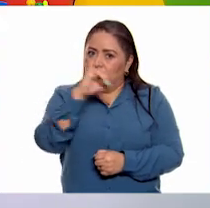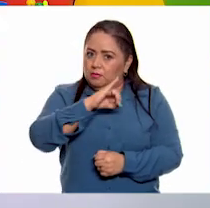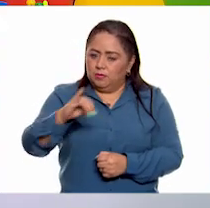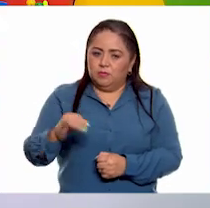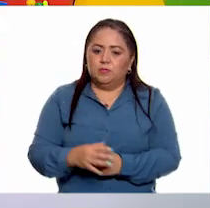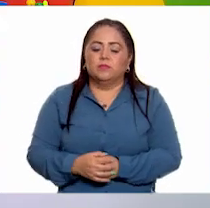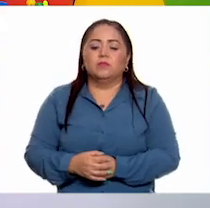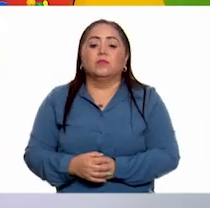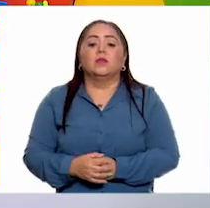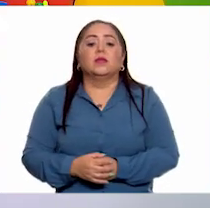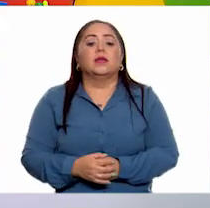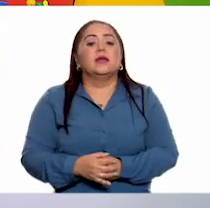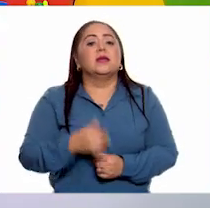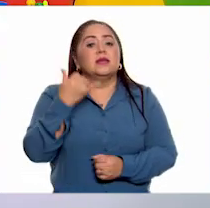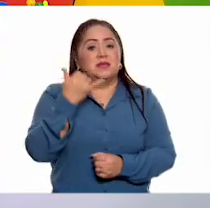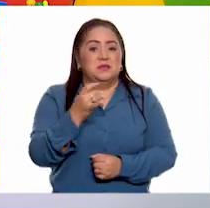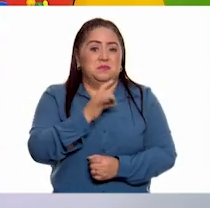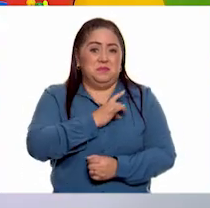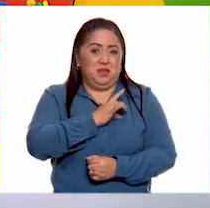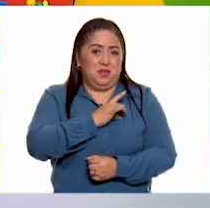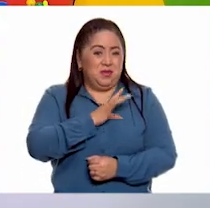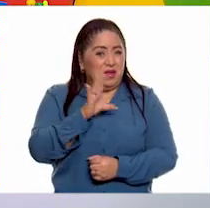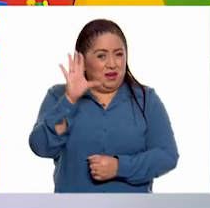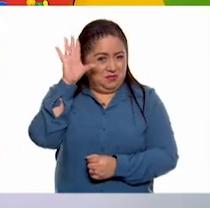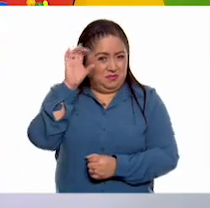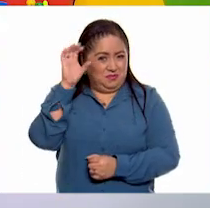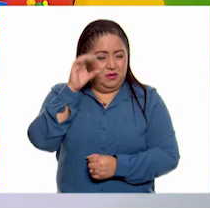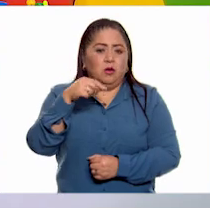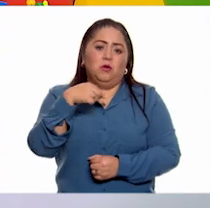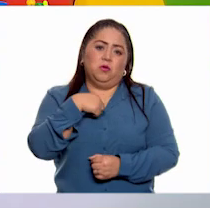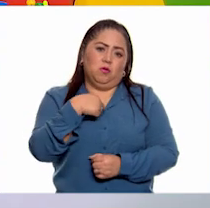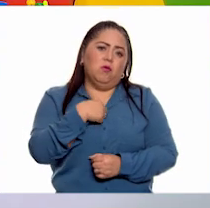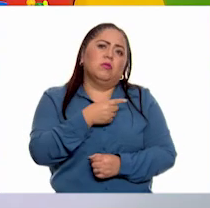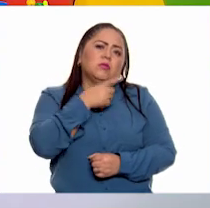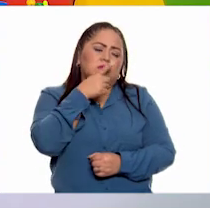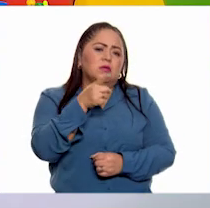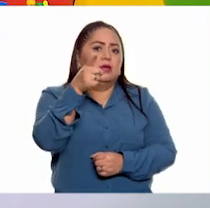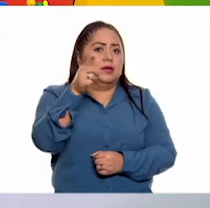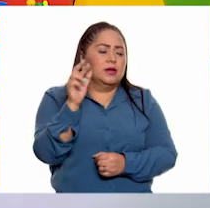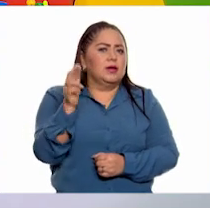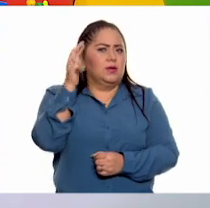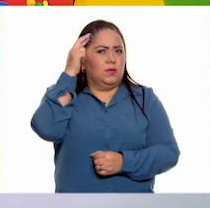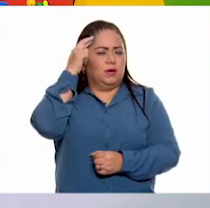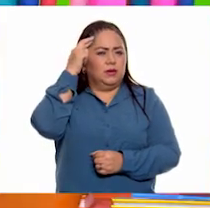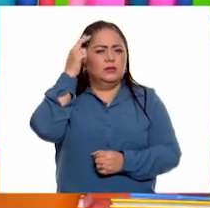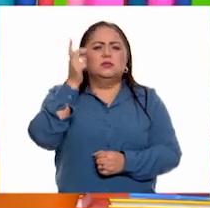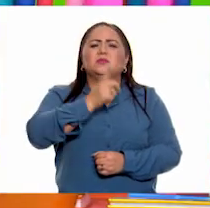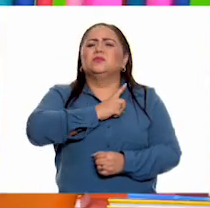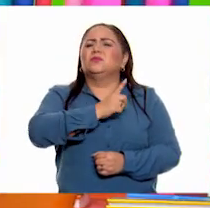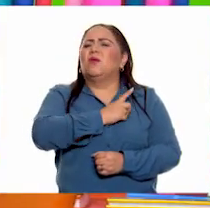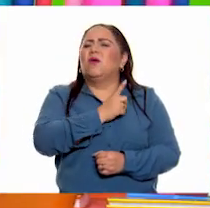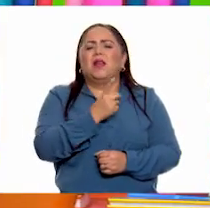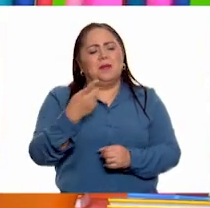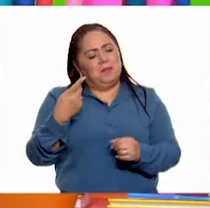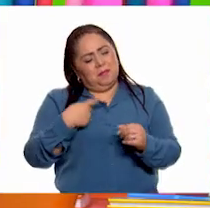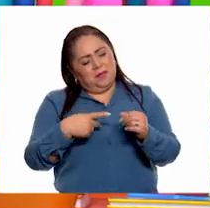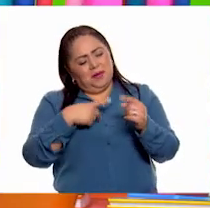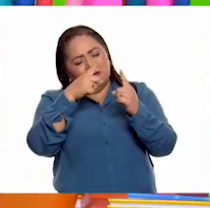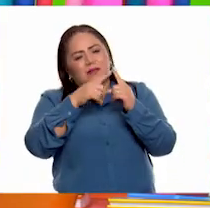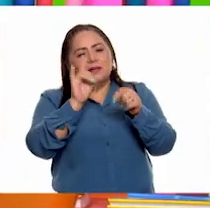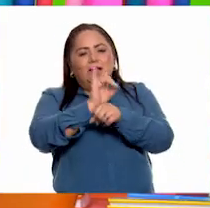Y respecto al miedo a los payasos, yo te diría, Alexa, que recuerdes que solo son personas que